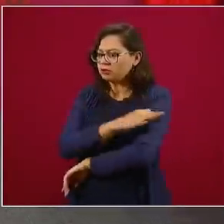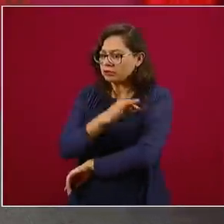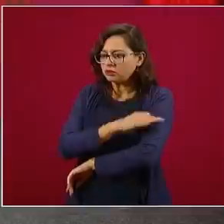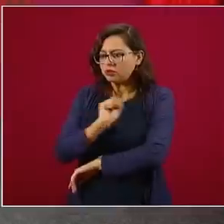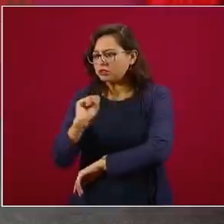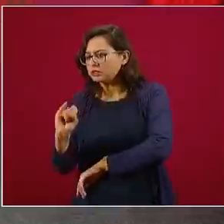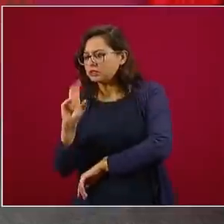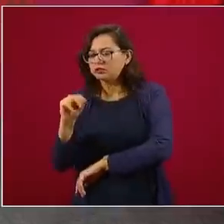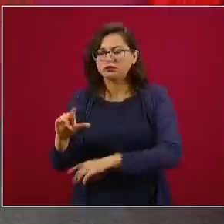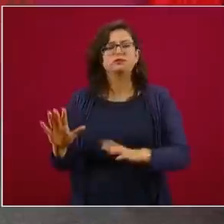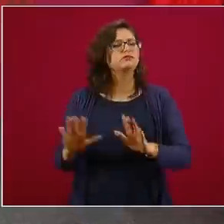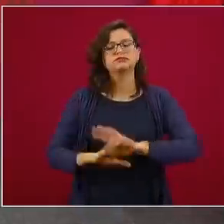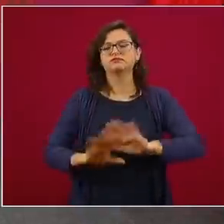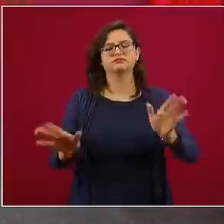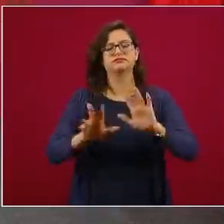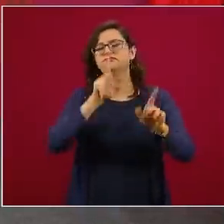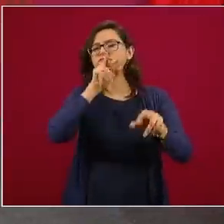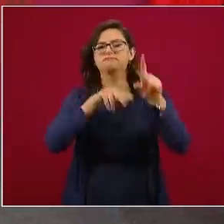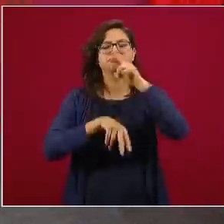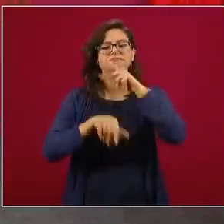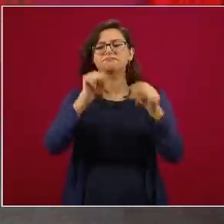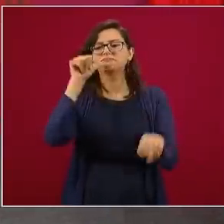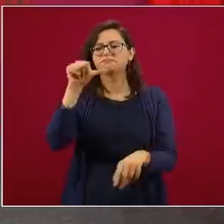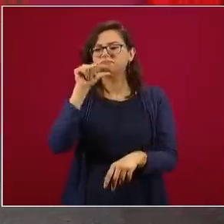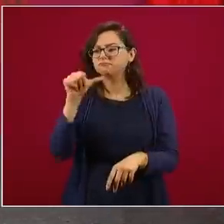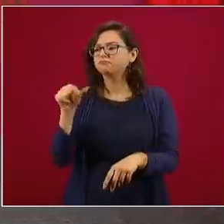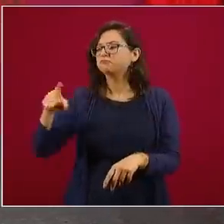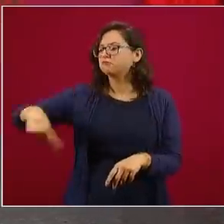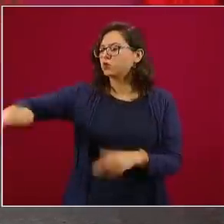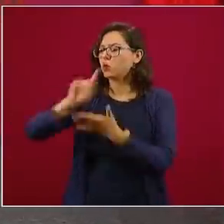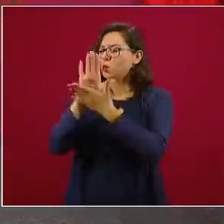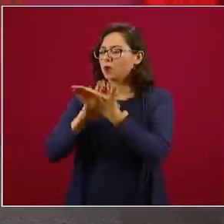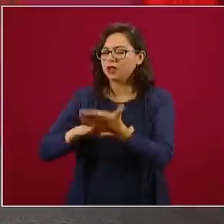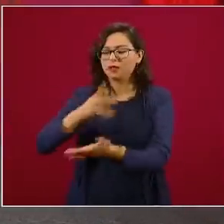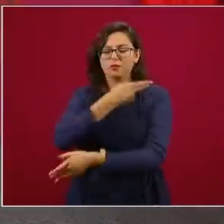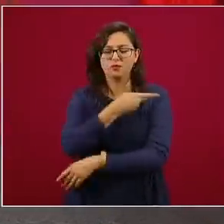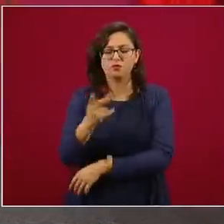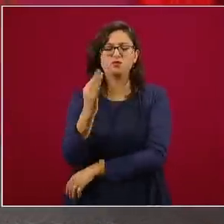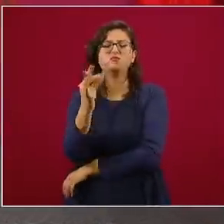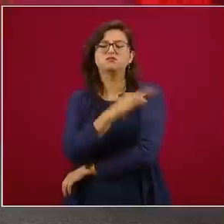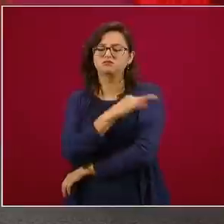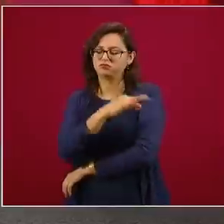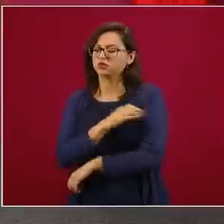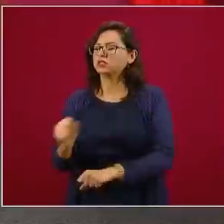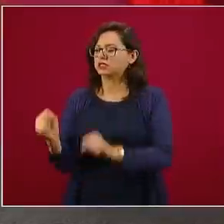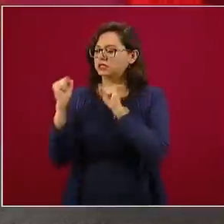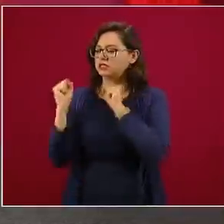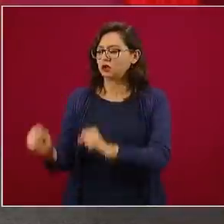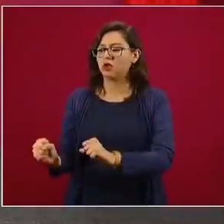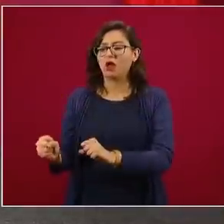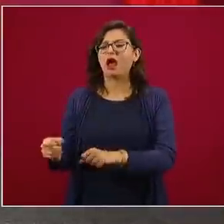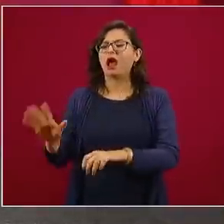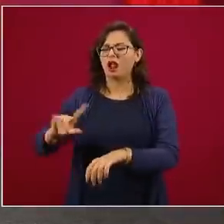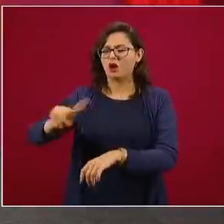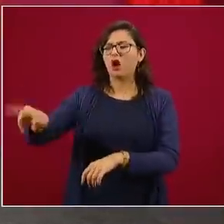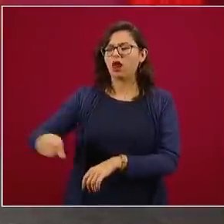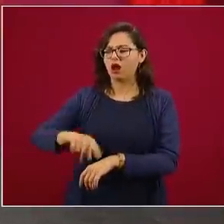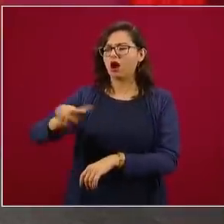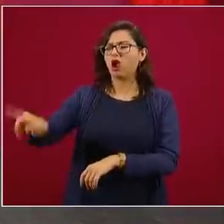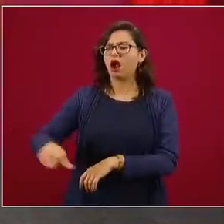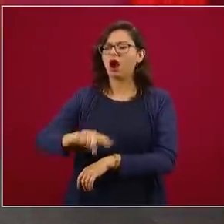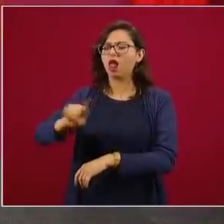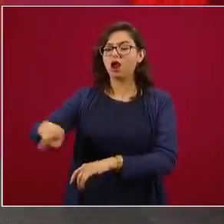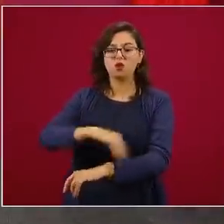garantizada la vacuna. La gente más humilde, la gente más pobre, y no se va a quedar al final.